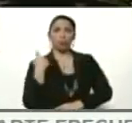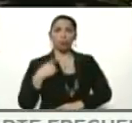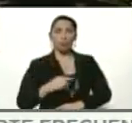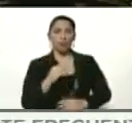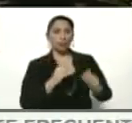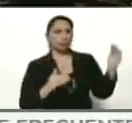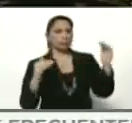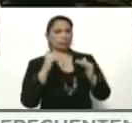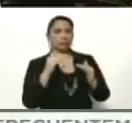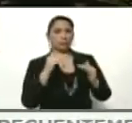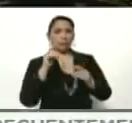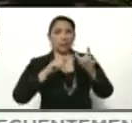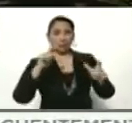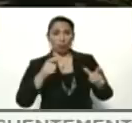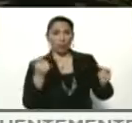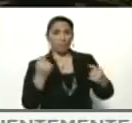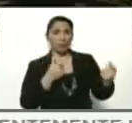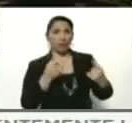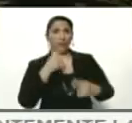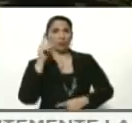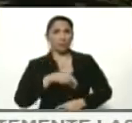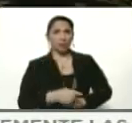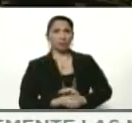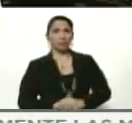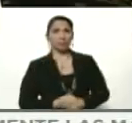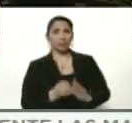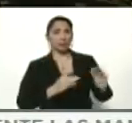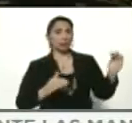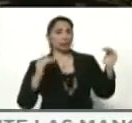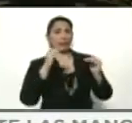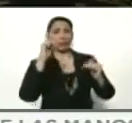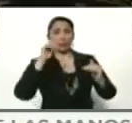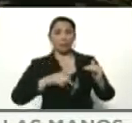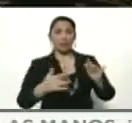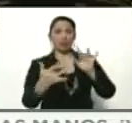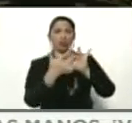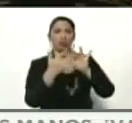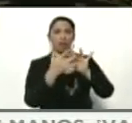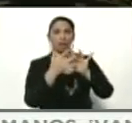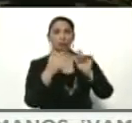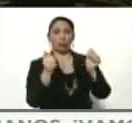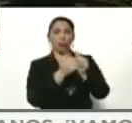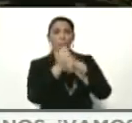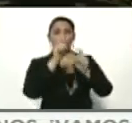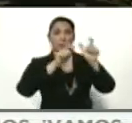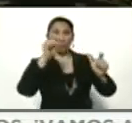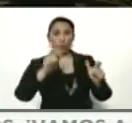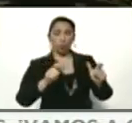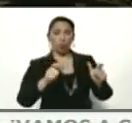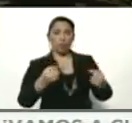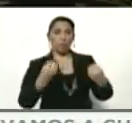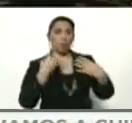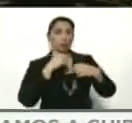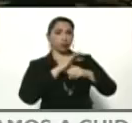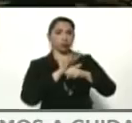casos importados, sino también aumento de los casos contactos con estos viajeros